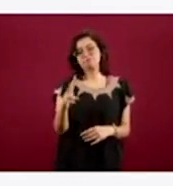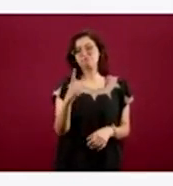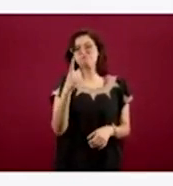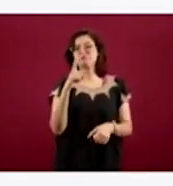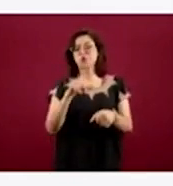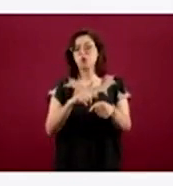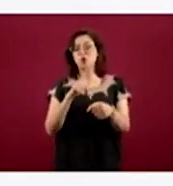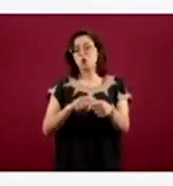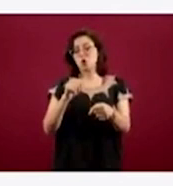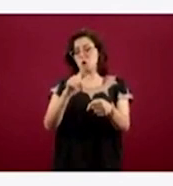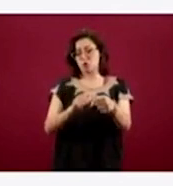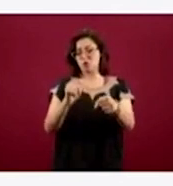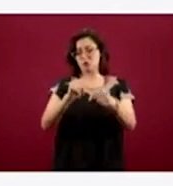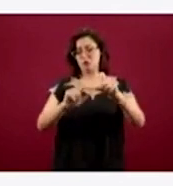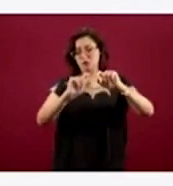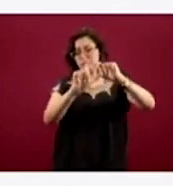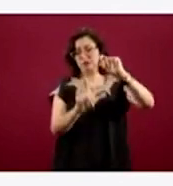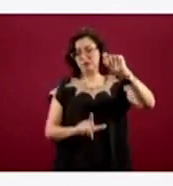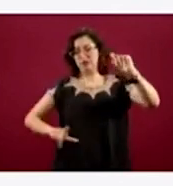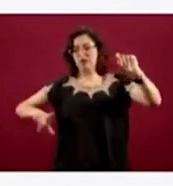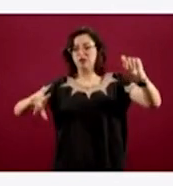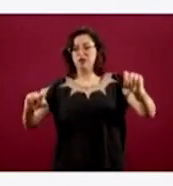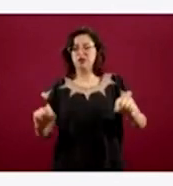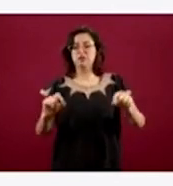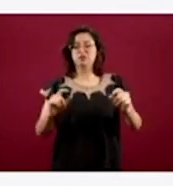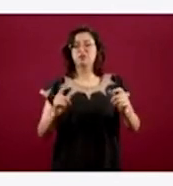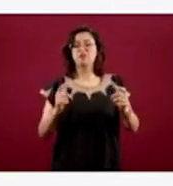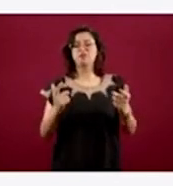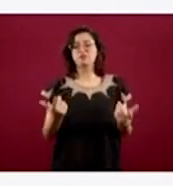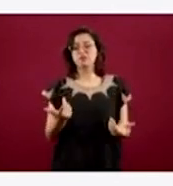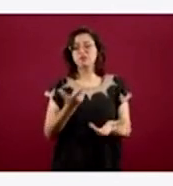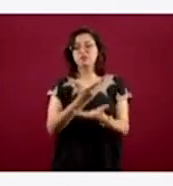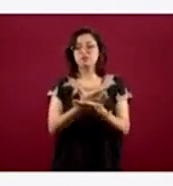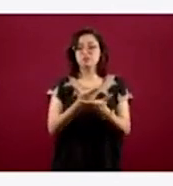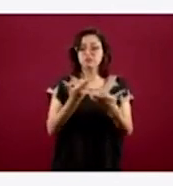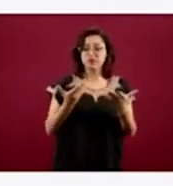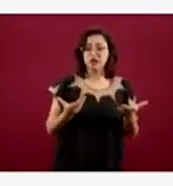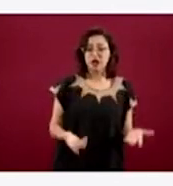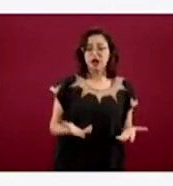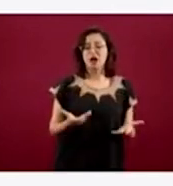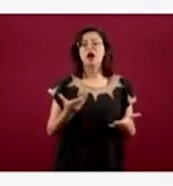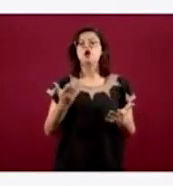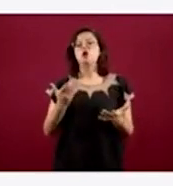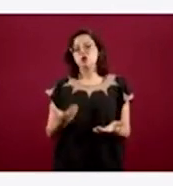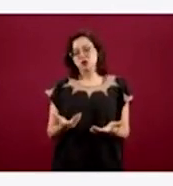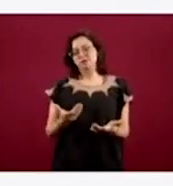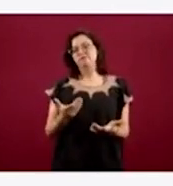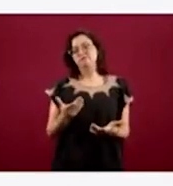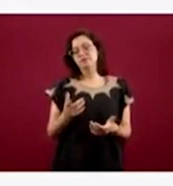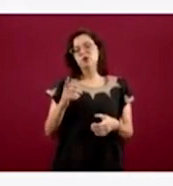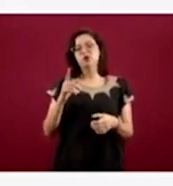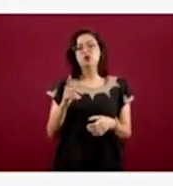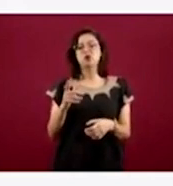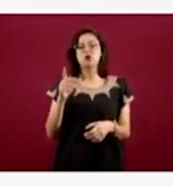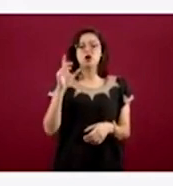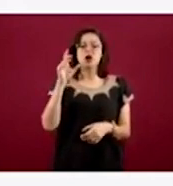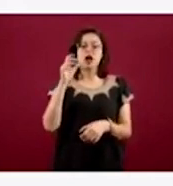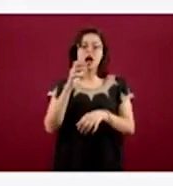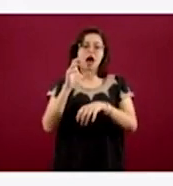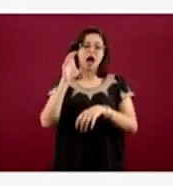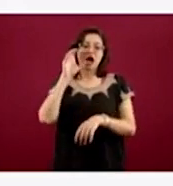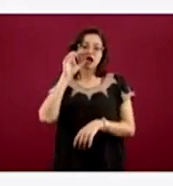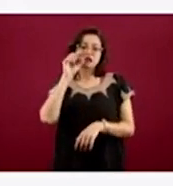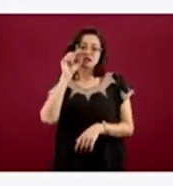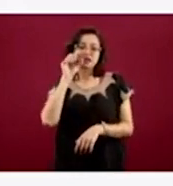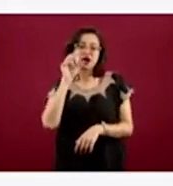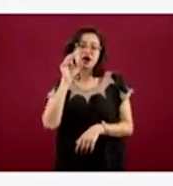en el mapa por carga de enfermedad en donde ahora se suma a los digamos colores más intensos que